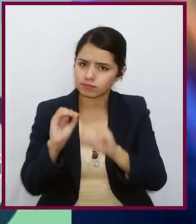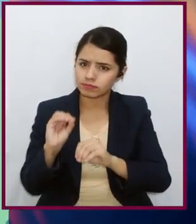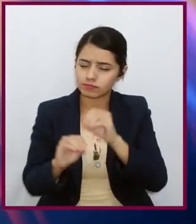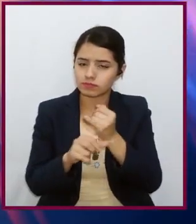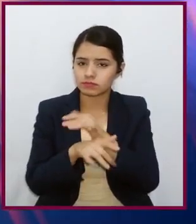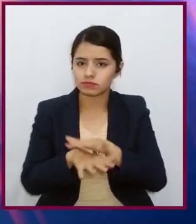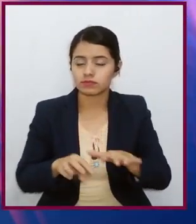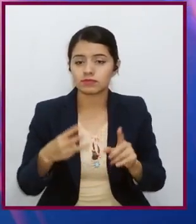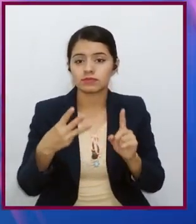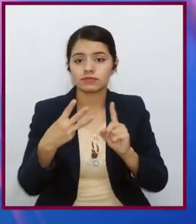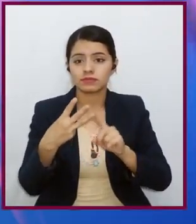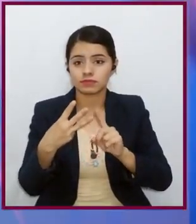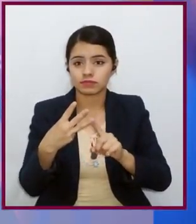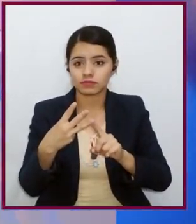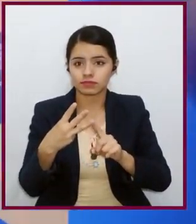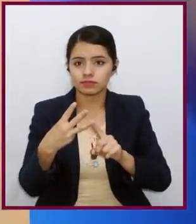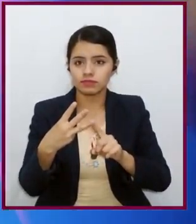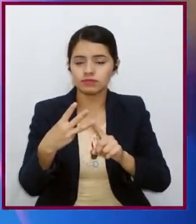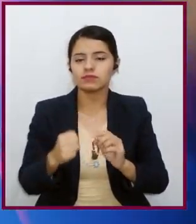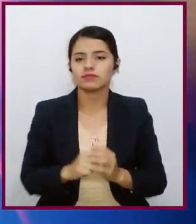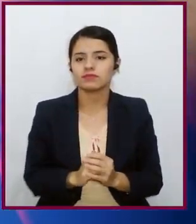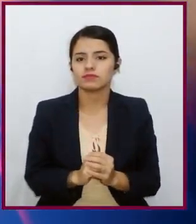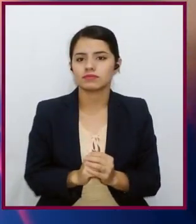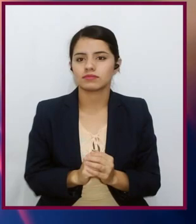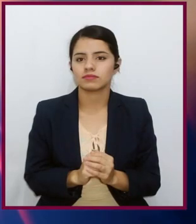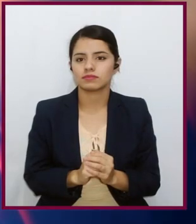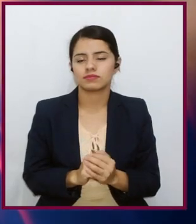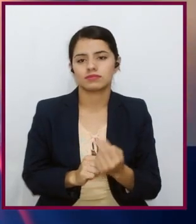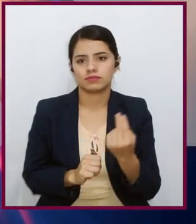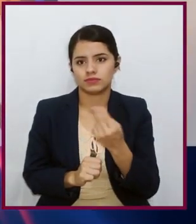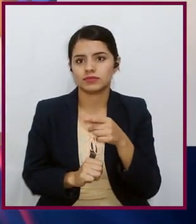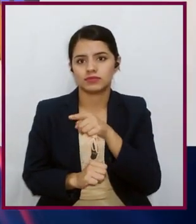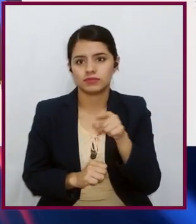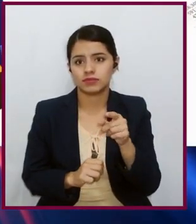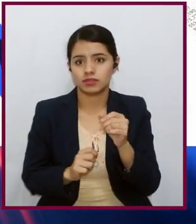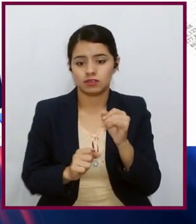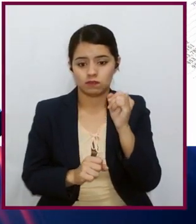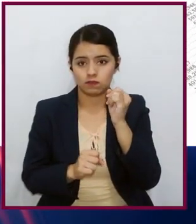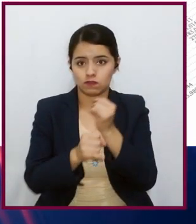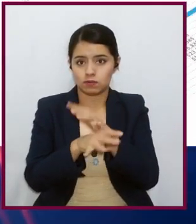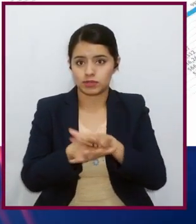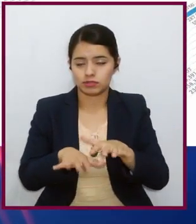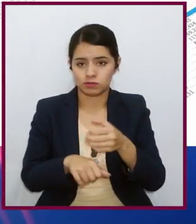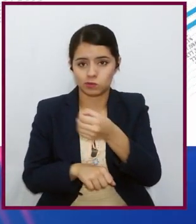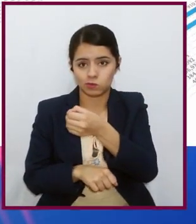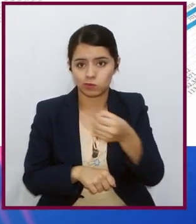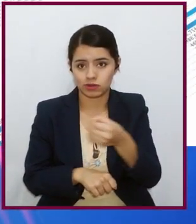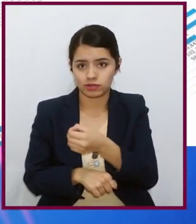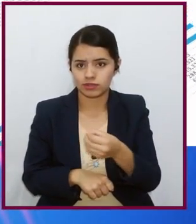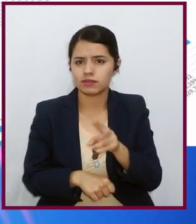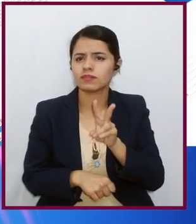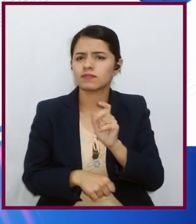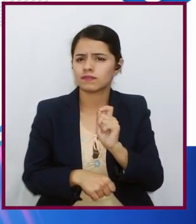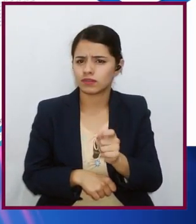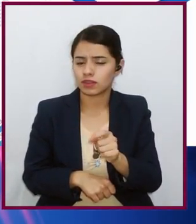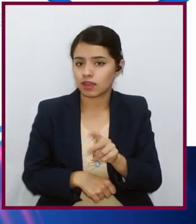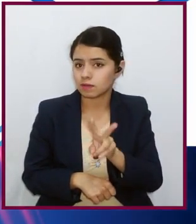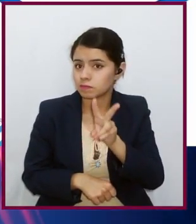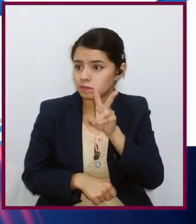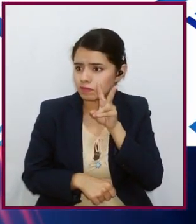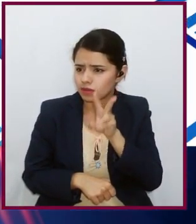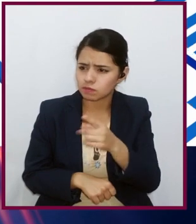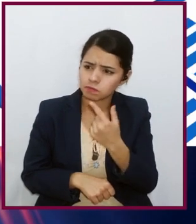video, animaciones, audio. Pues las infografías son un formato muy importante en las redes